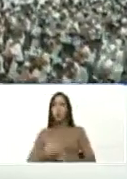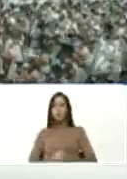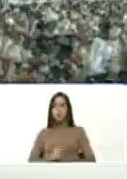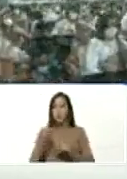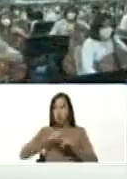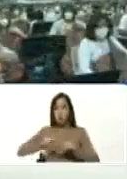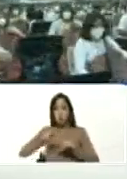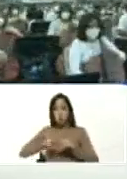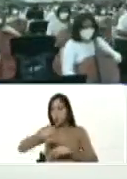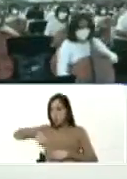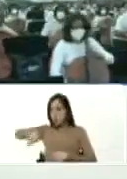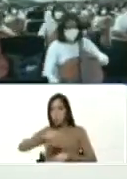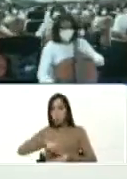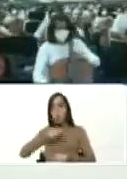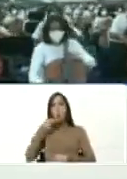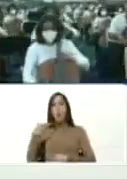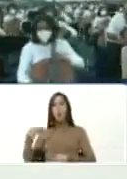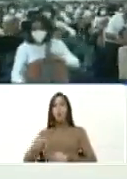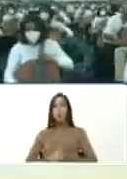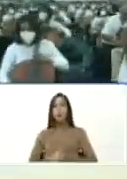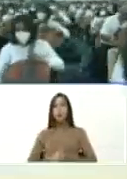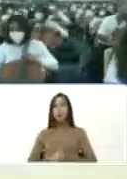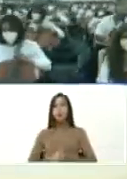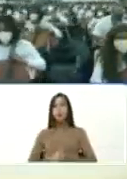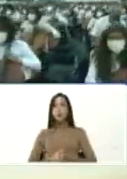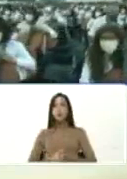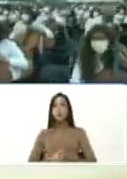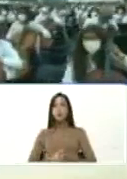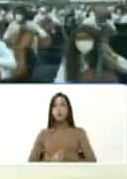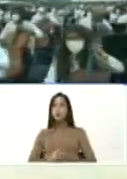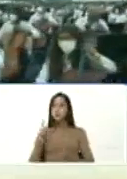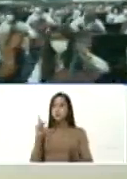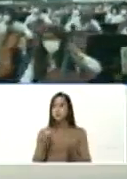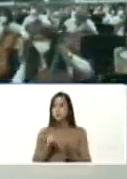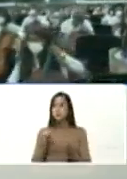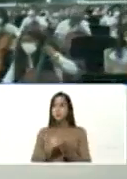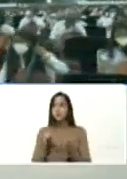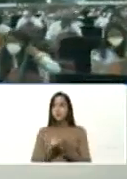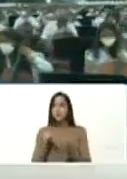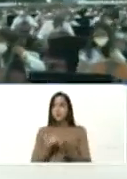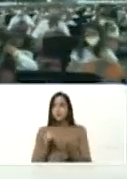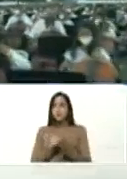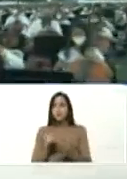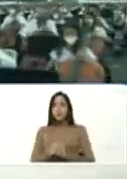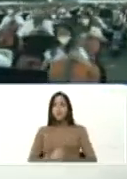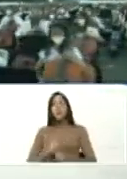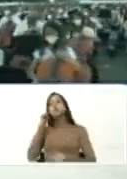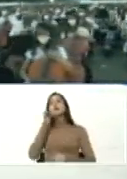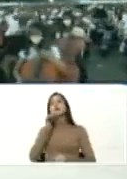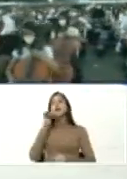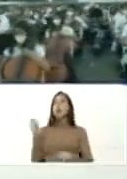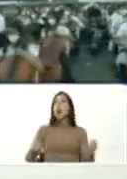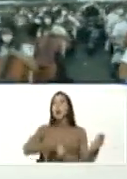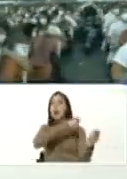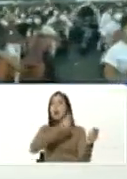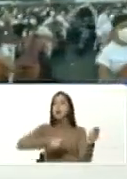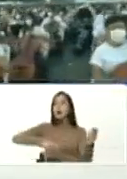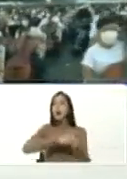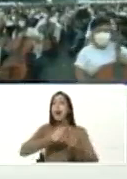niñas y niños y jóvenes que participaron el sábado en la orquesta